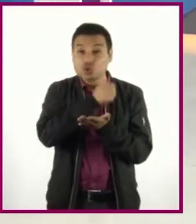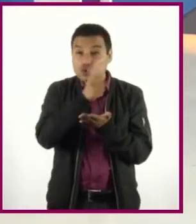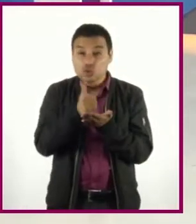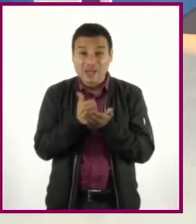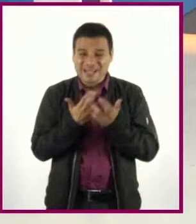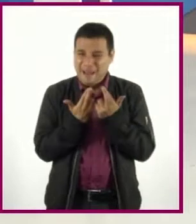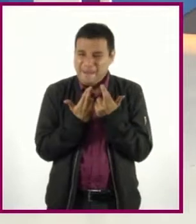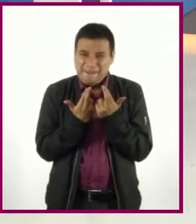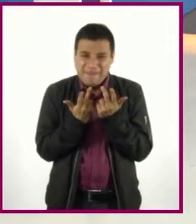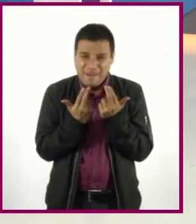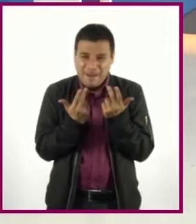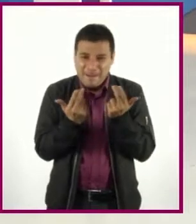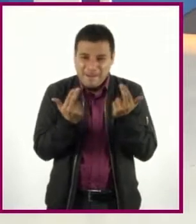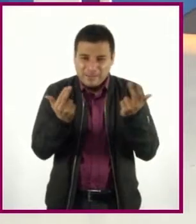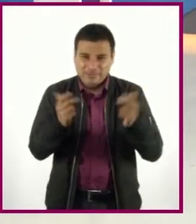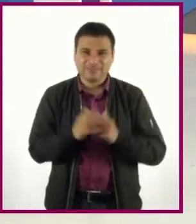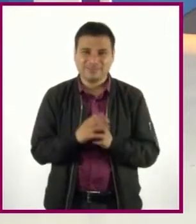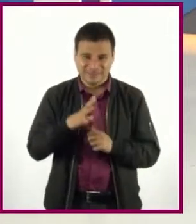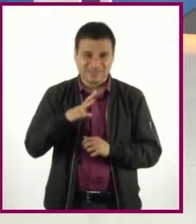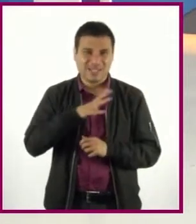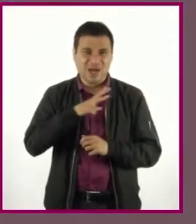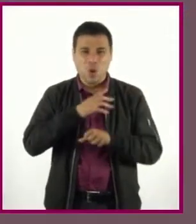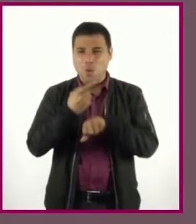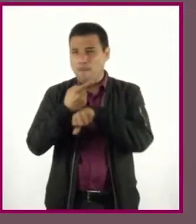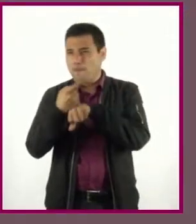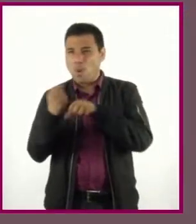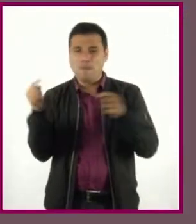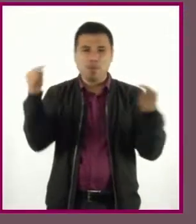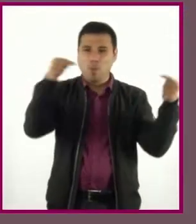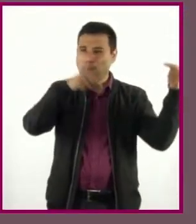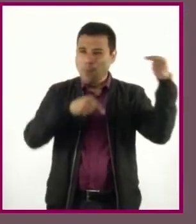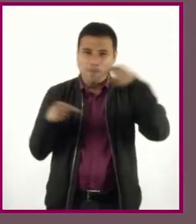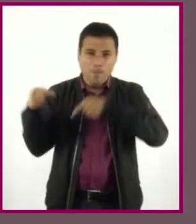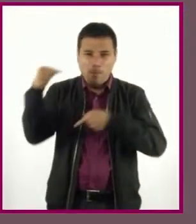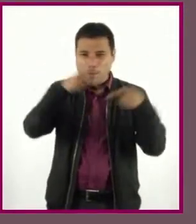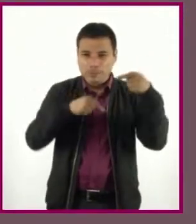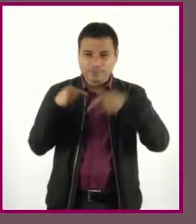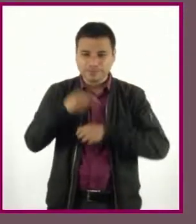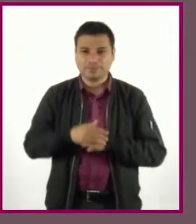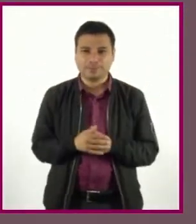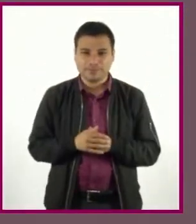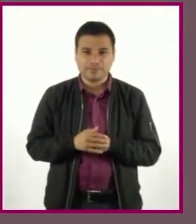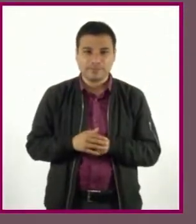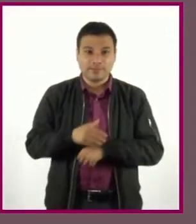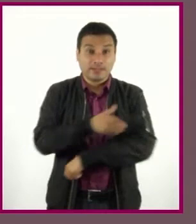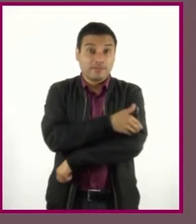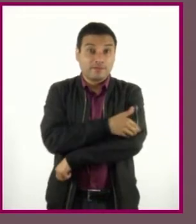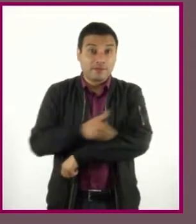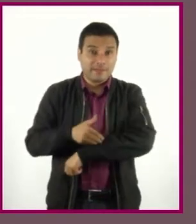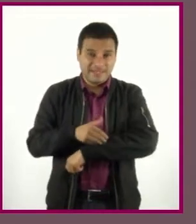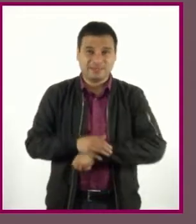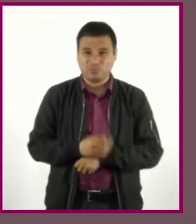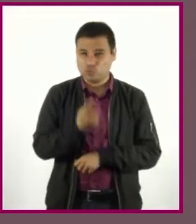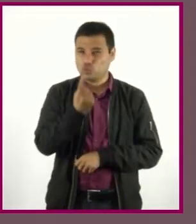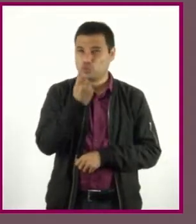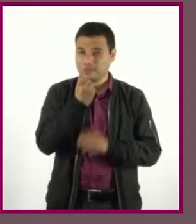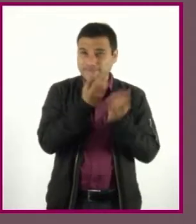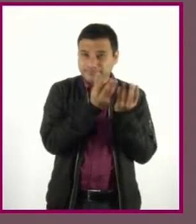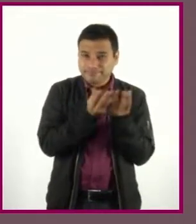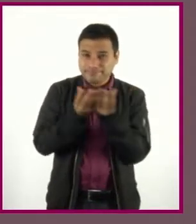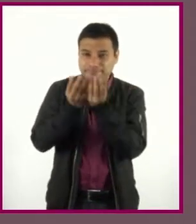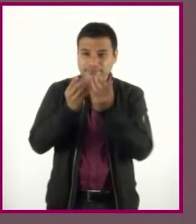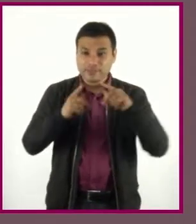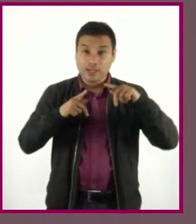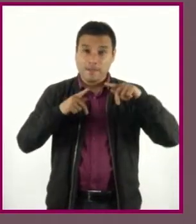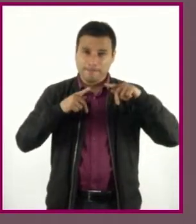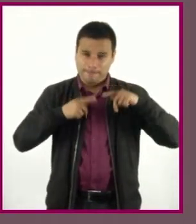totalmente destrozada por los constantes bombardeos. De Kobane huyó la famosa familia Kurdi, de quienes el mundo